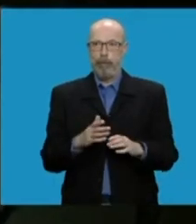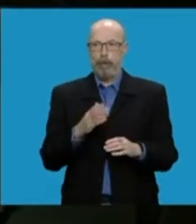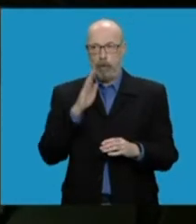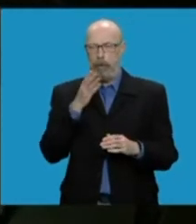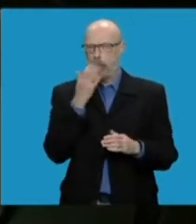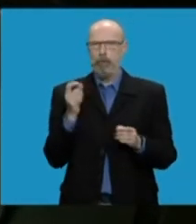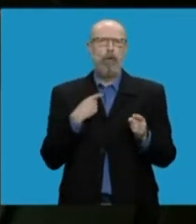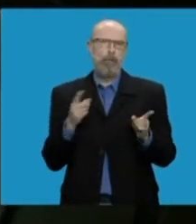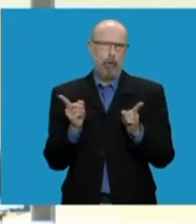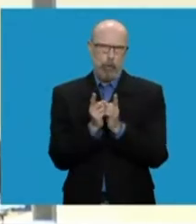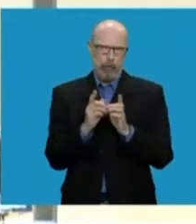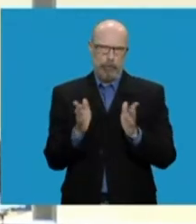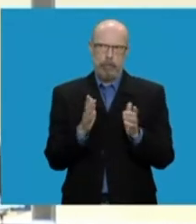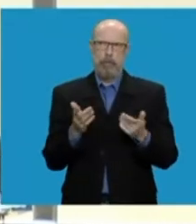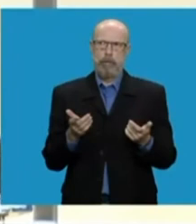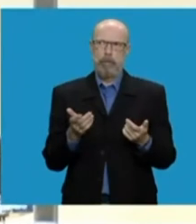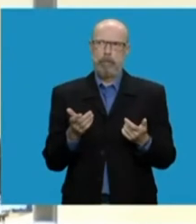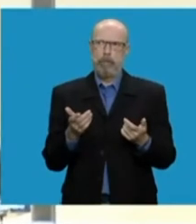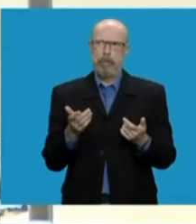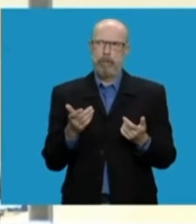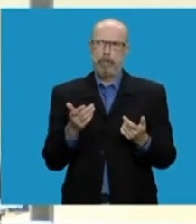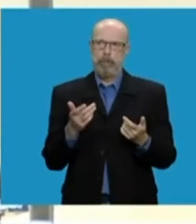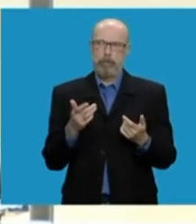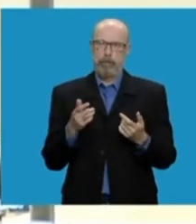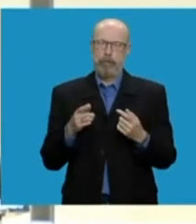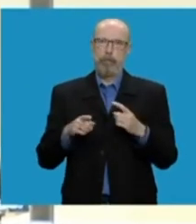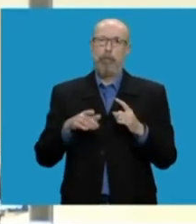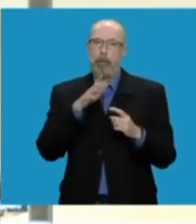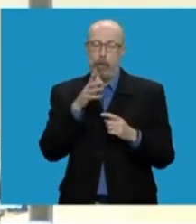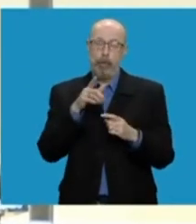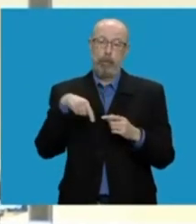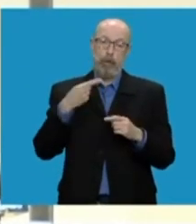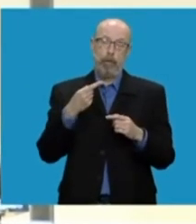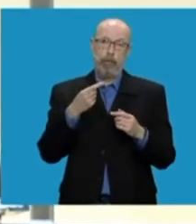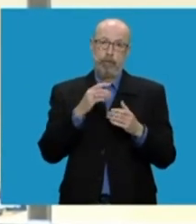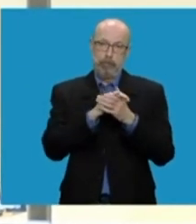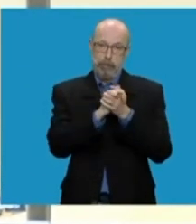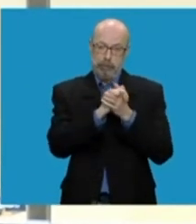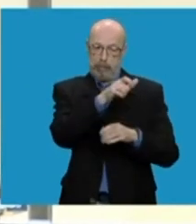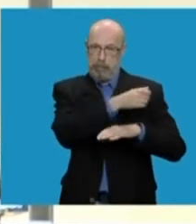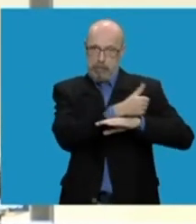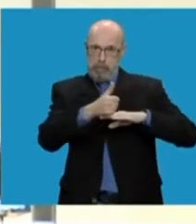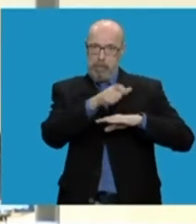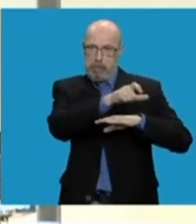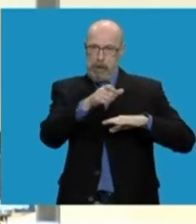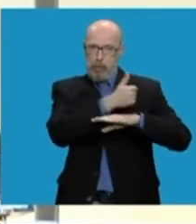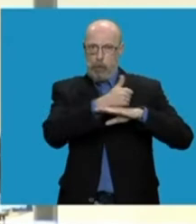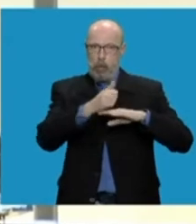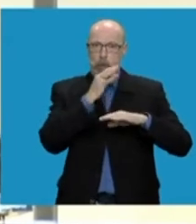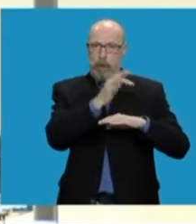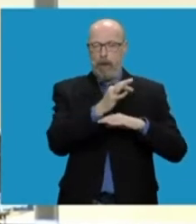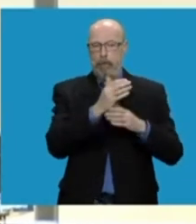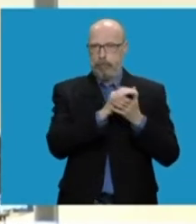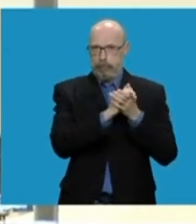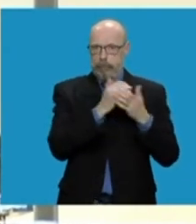Muy rápido, quería dar gracias a los miembros del jurado por pensar que esta imagen era la que se merecía este